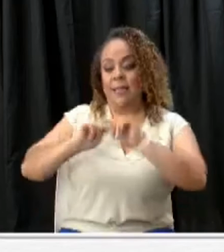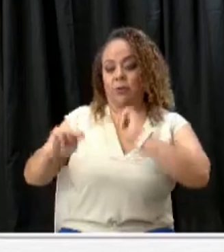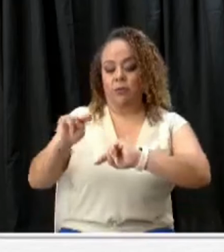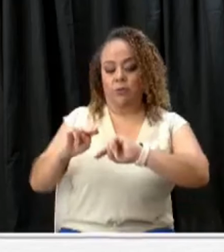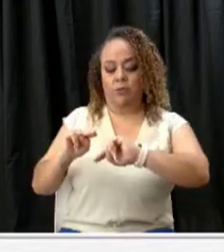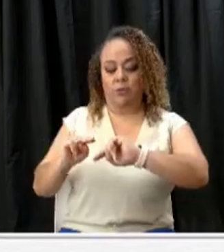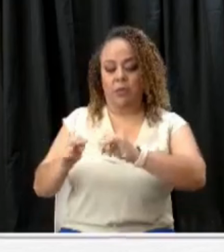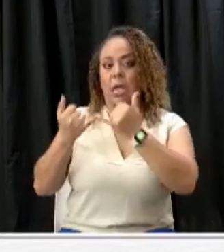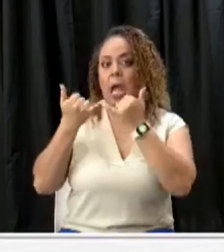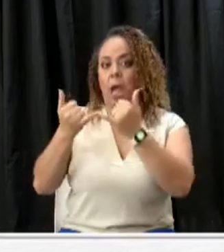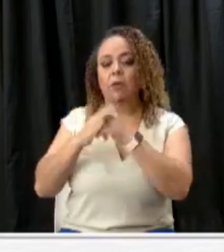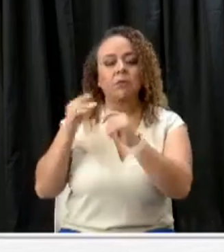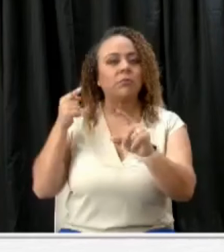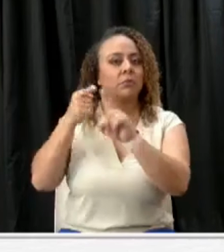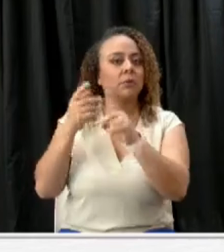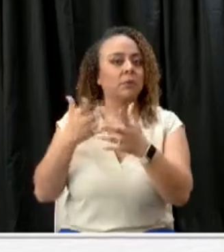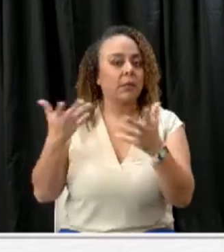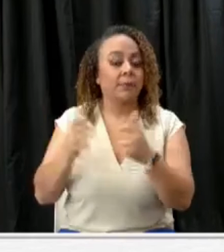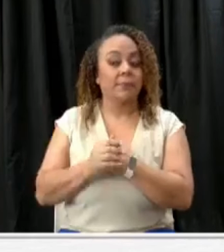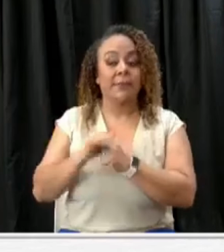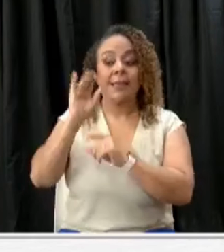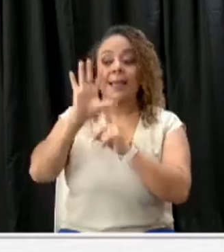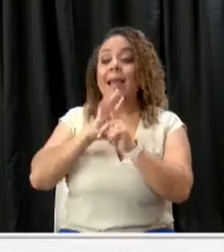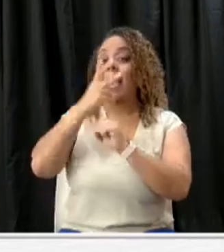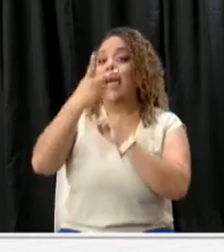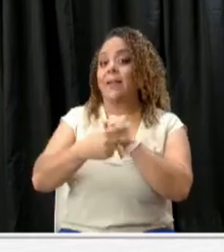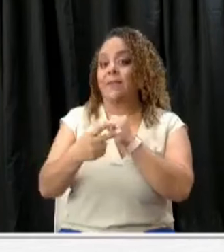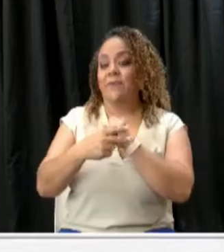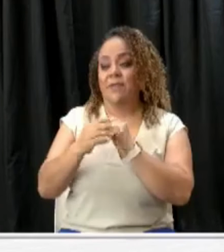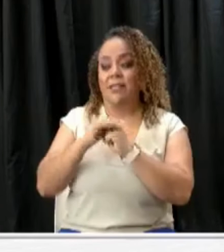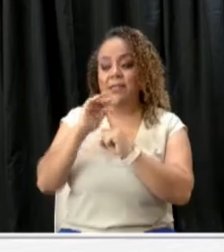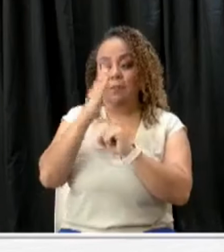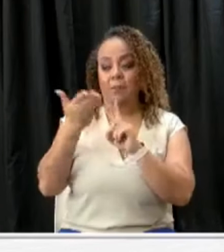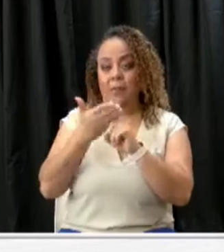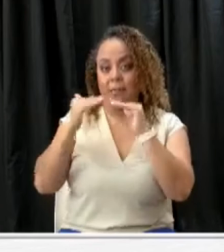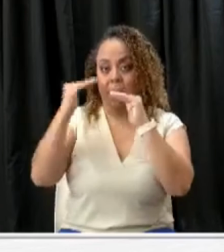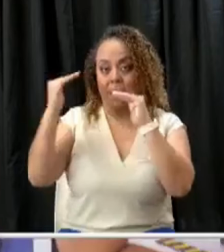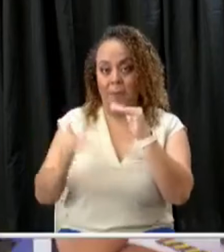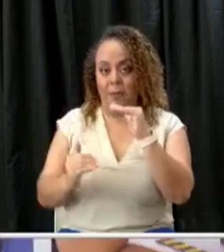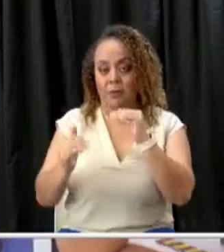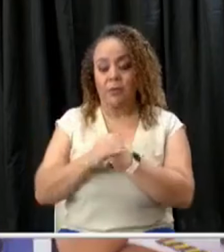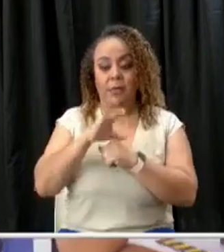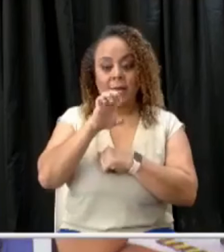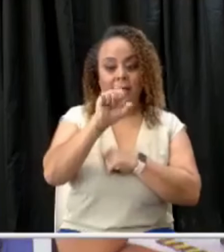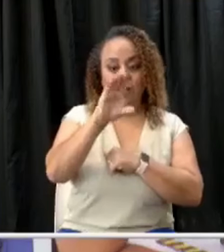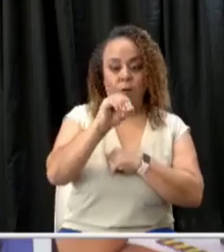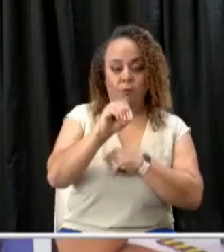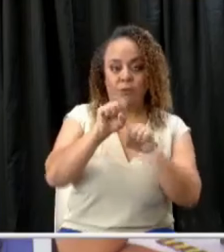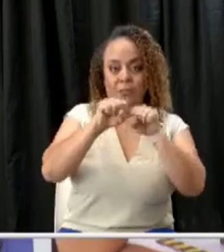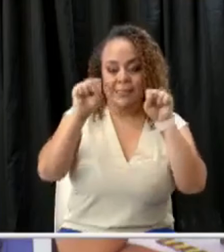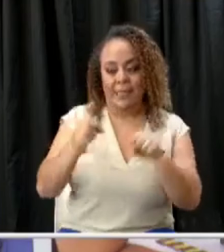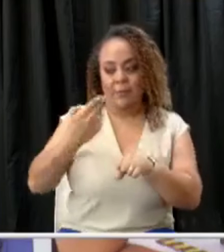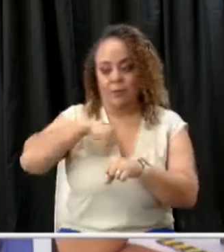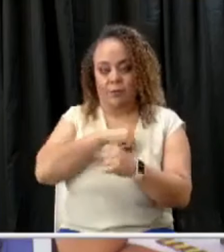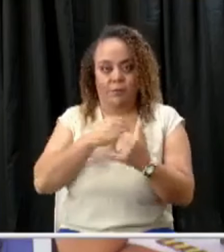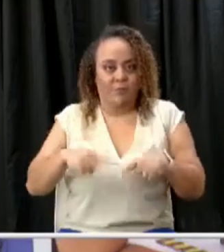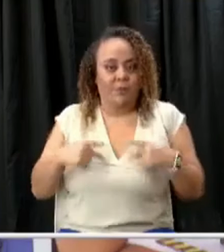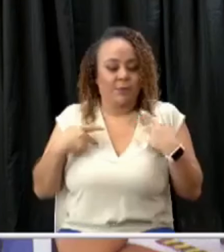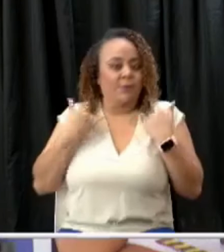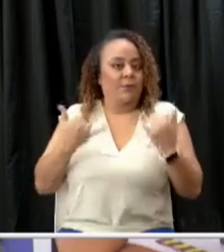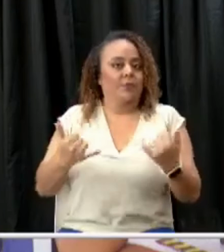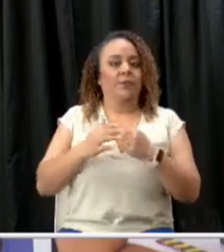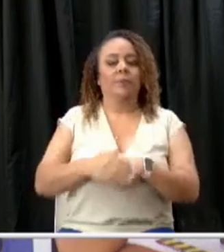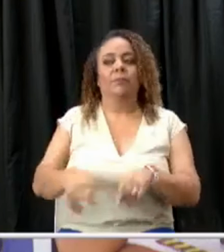ahora lo que se está buscando es que cada vez impacten menos tanto el ecosistema donde vivimos, uh-huh, también